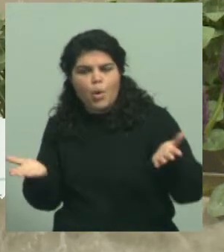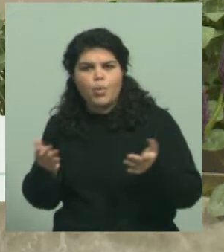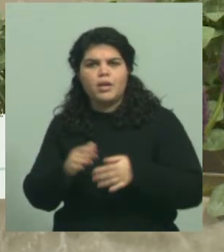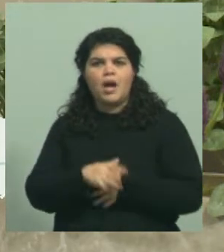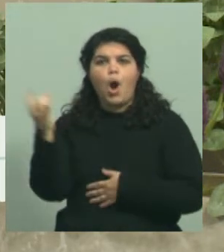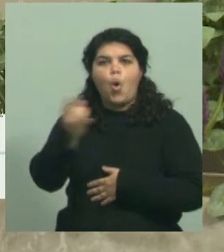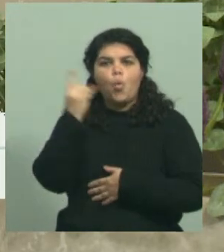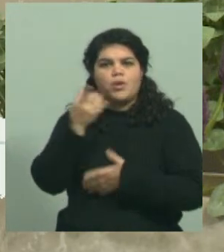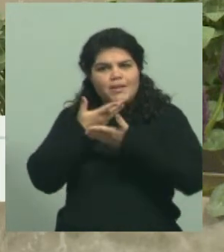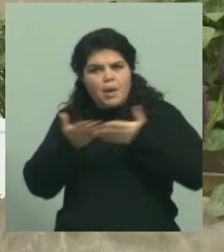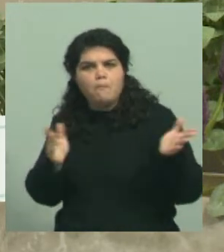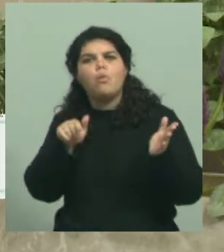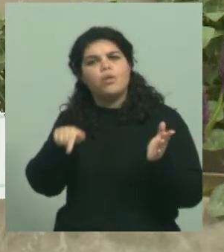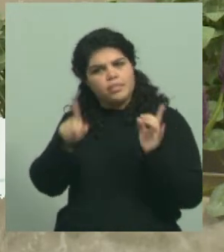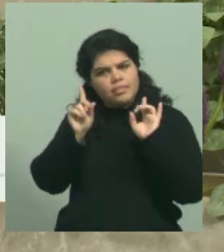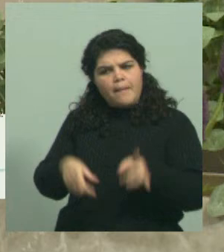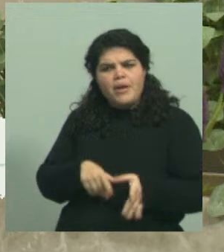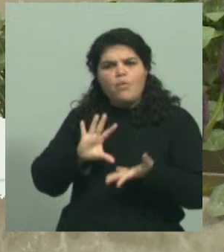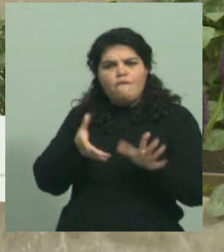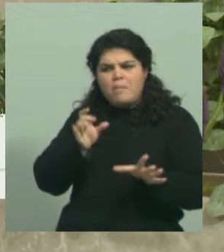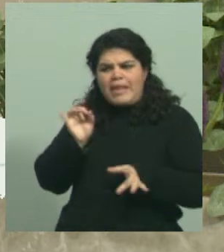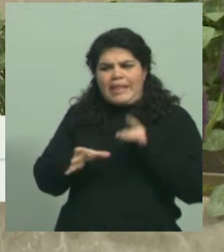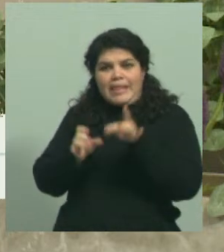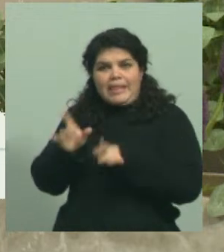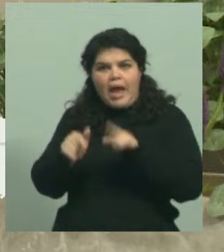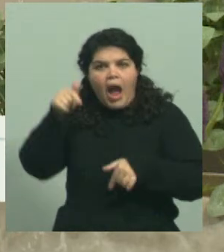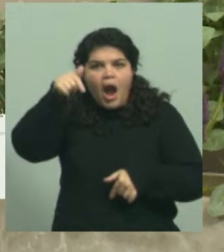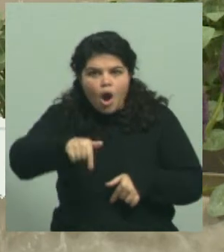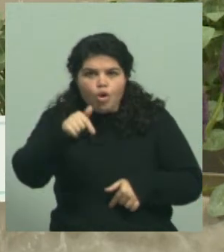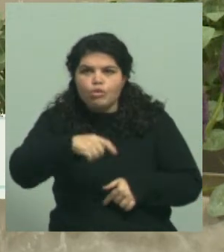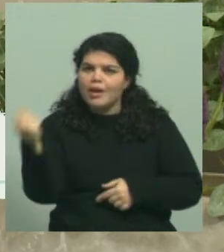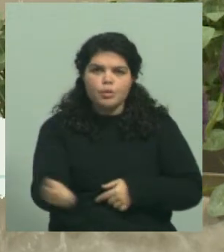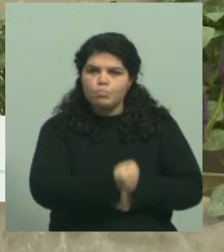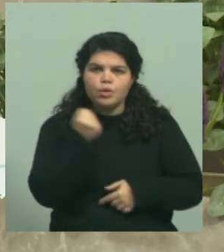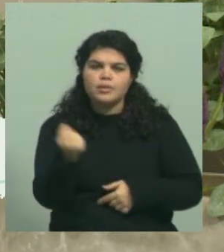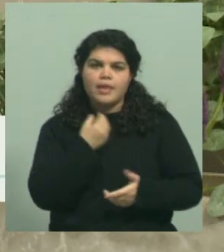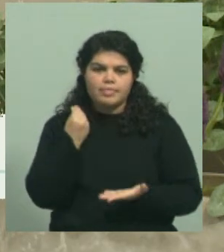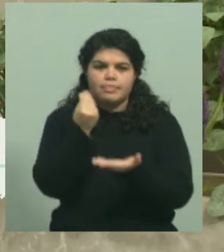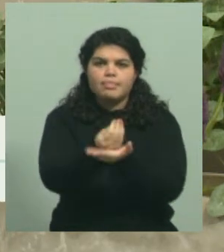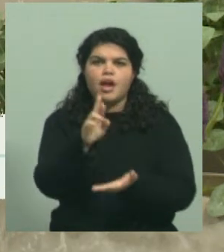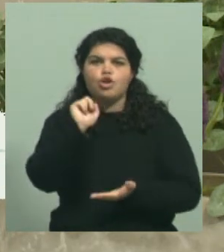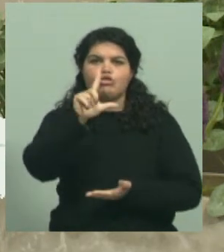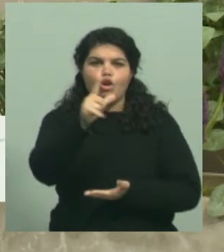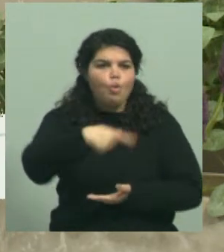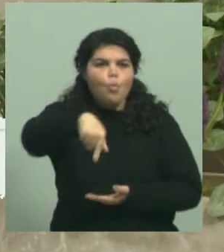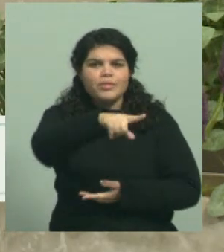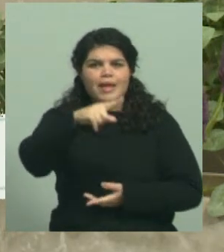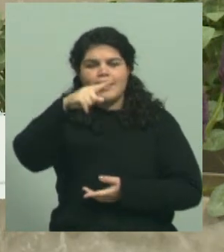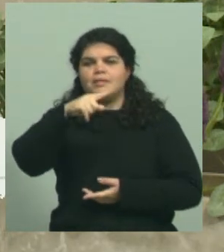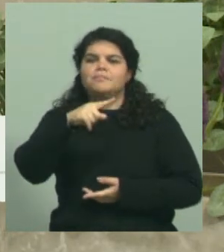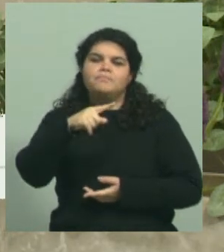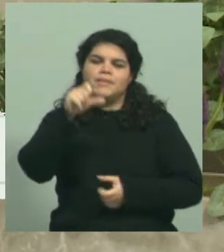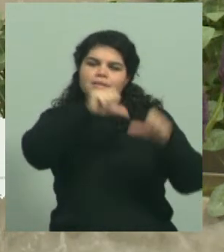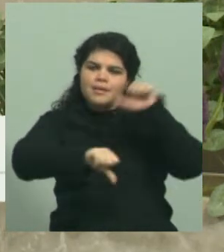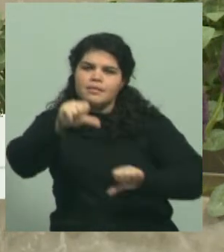también es una manera de poner en cuestionamiento el rol que tienen los científicos y los investigadores. ¿Cuál es la reflexión que hacen ustedes de